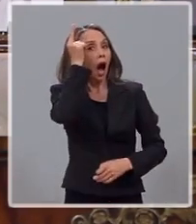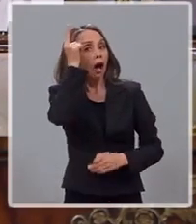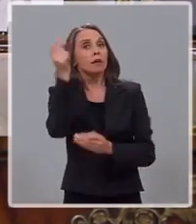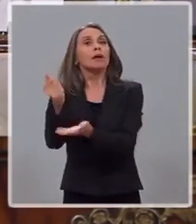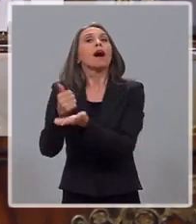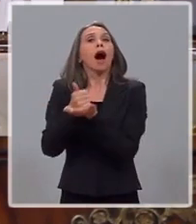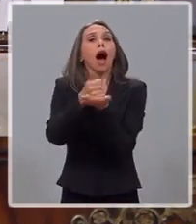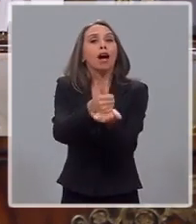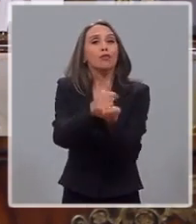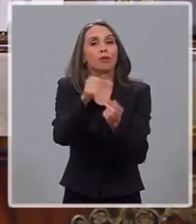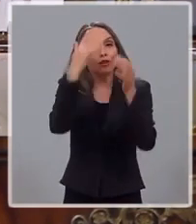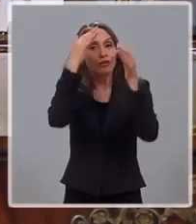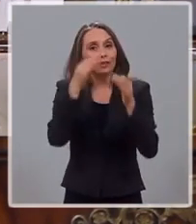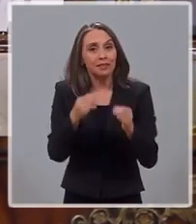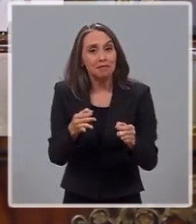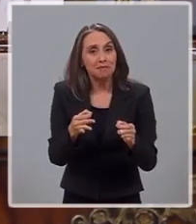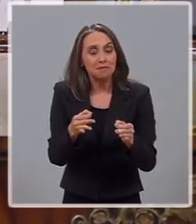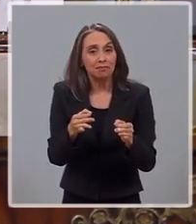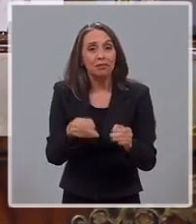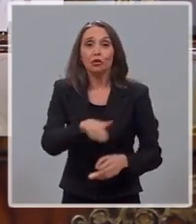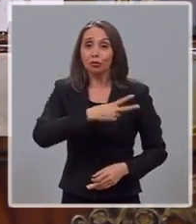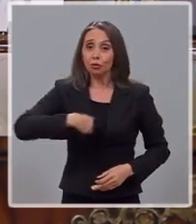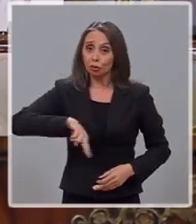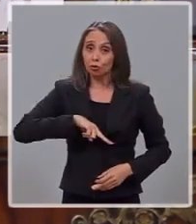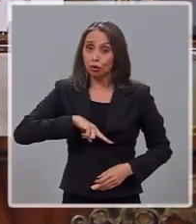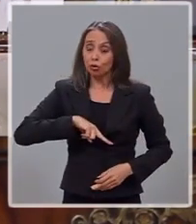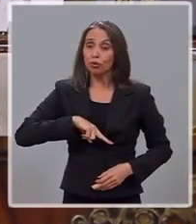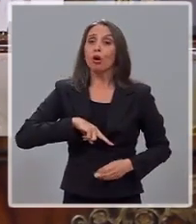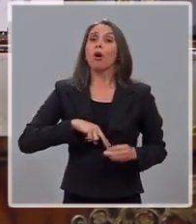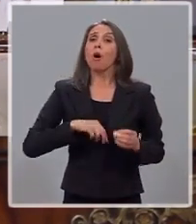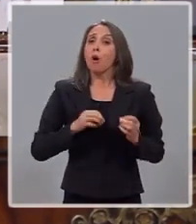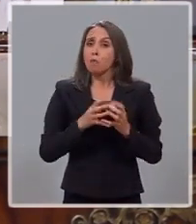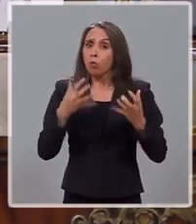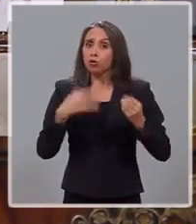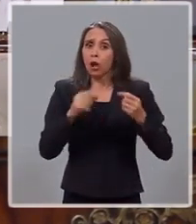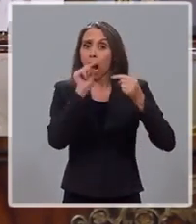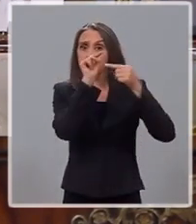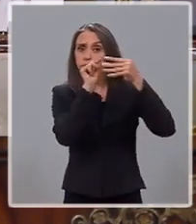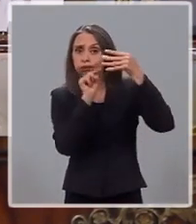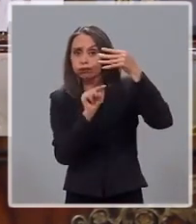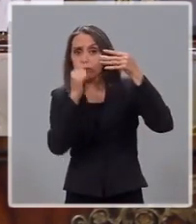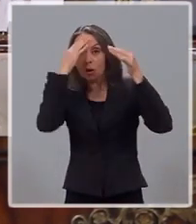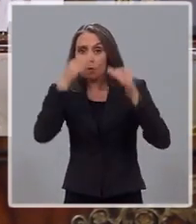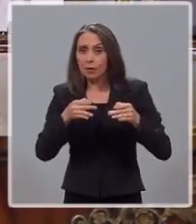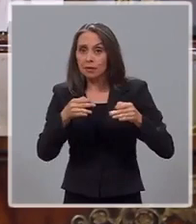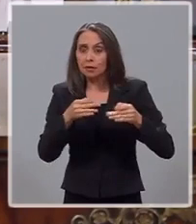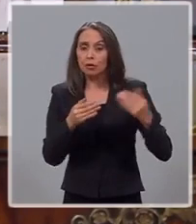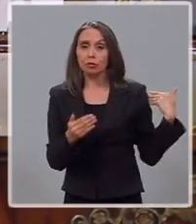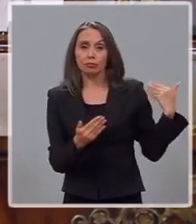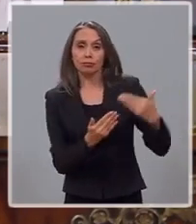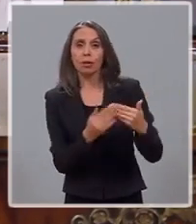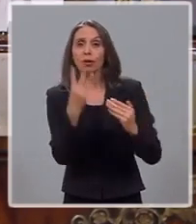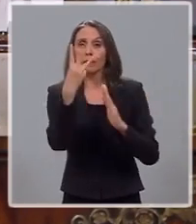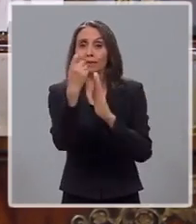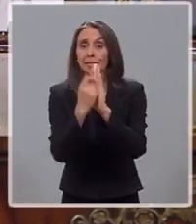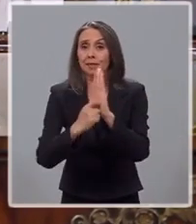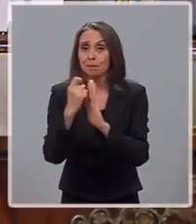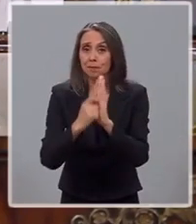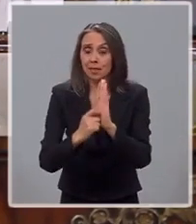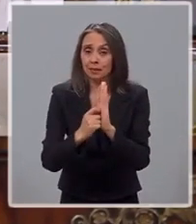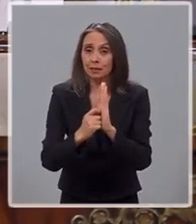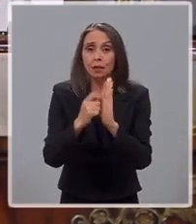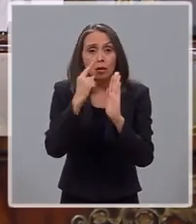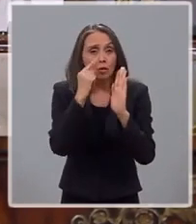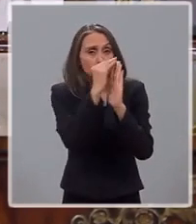colaborar con ellas es así como hemos adoptado muchas medidas durante estos últimos 33 meses donde